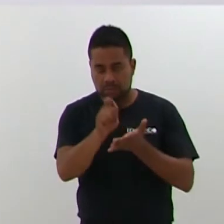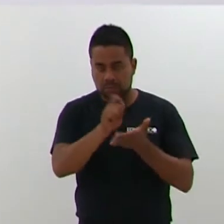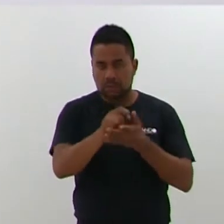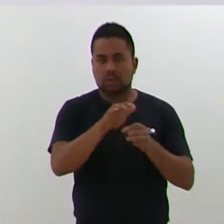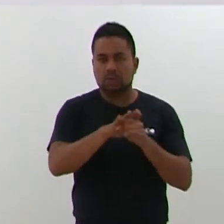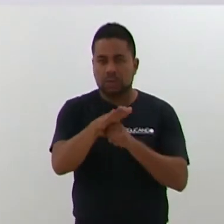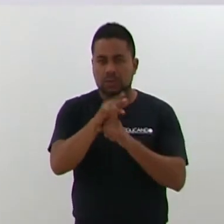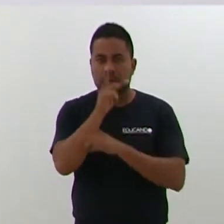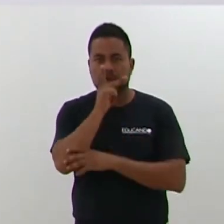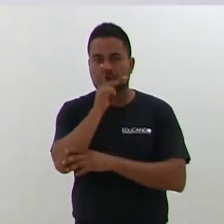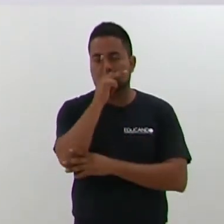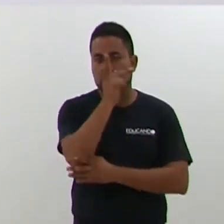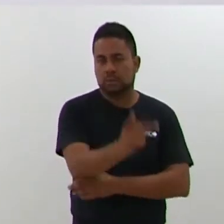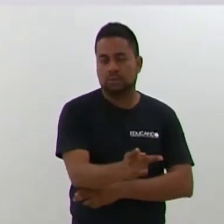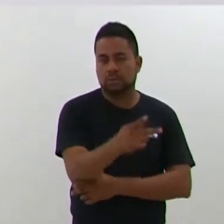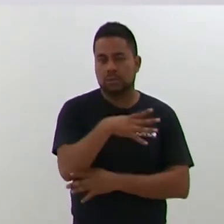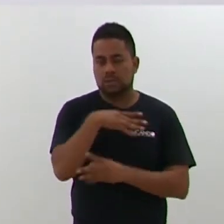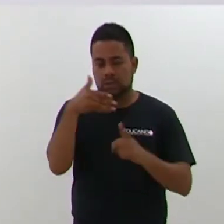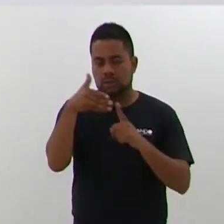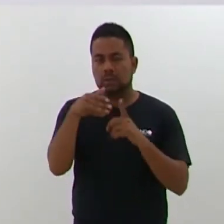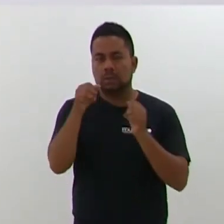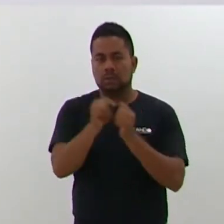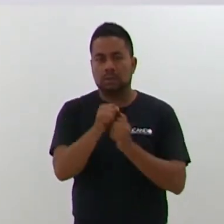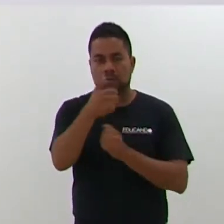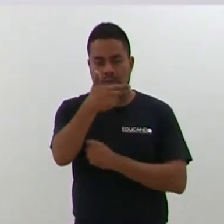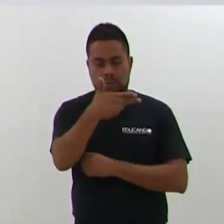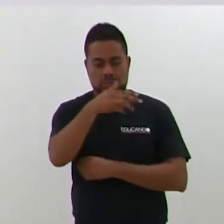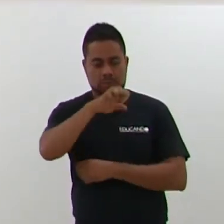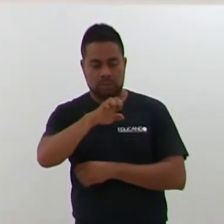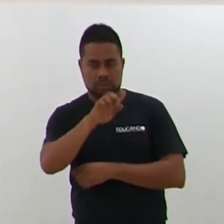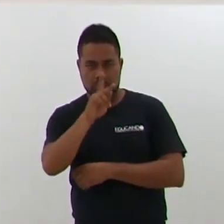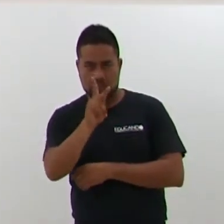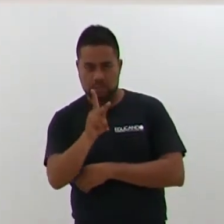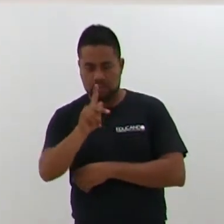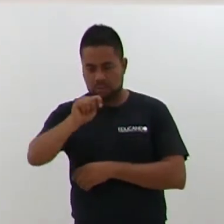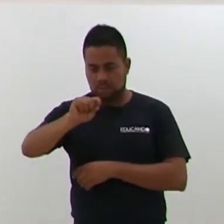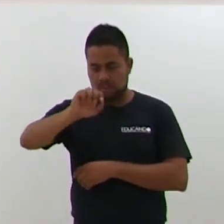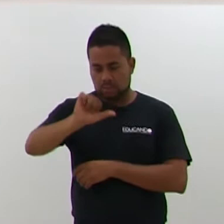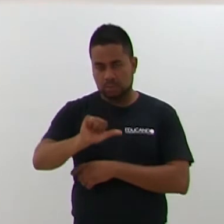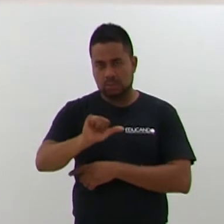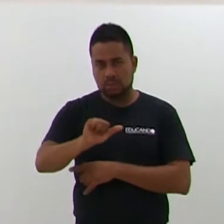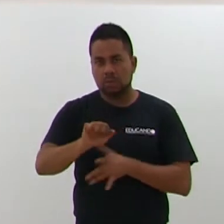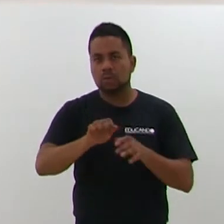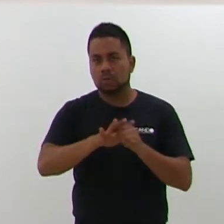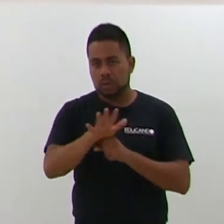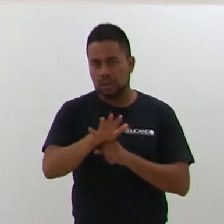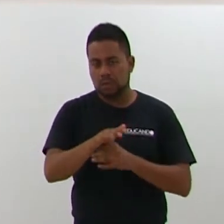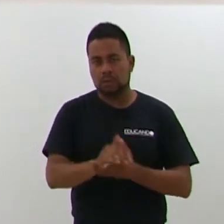palabra que tenga que ver con hepta, como por ejemplo el